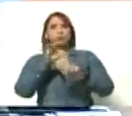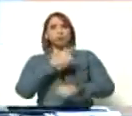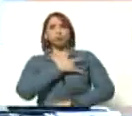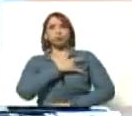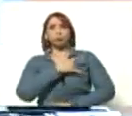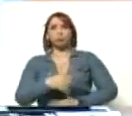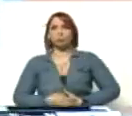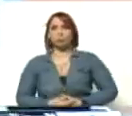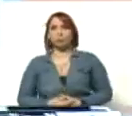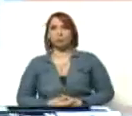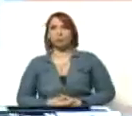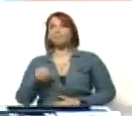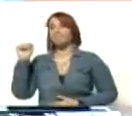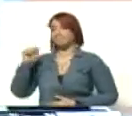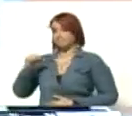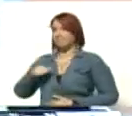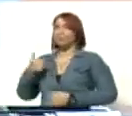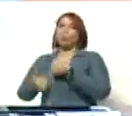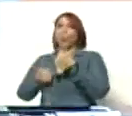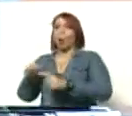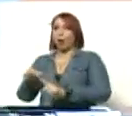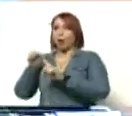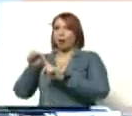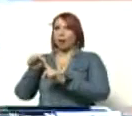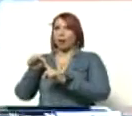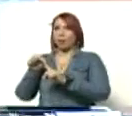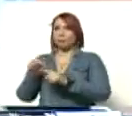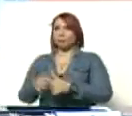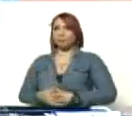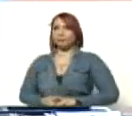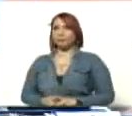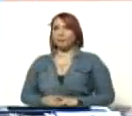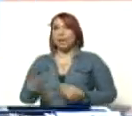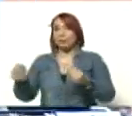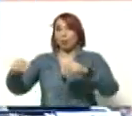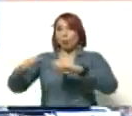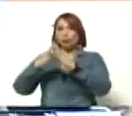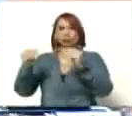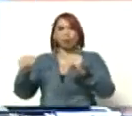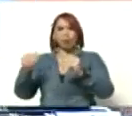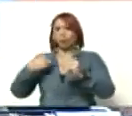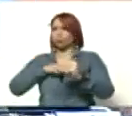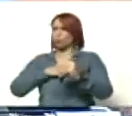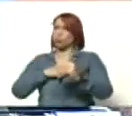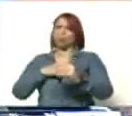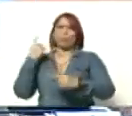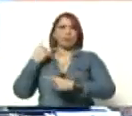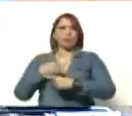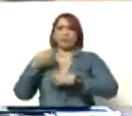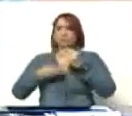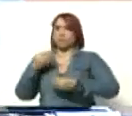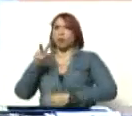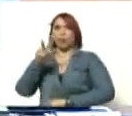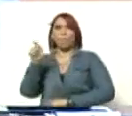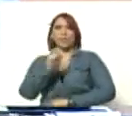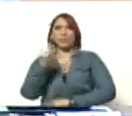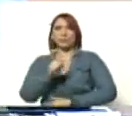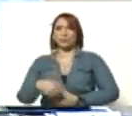tienen asignada. ¿Cuál ha sido su asignación, efectivamente? Y de acuerdo a todo lo que nosotros debemos hacer en estos dos